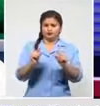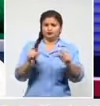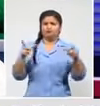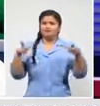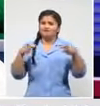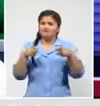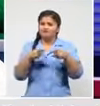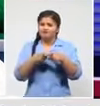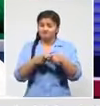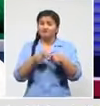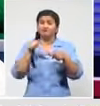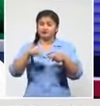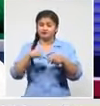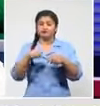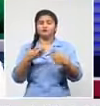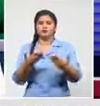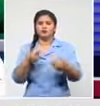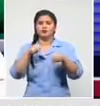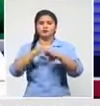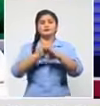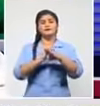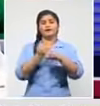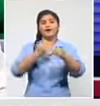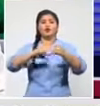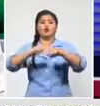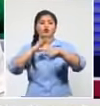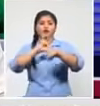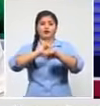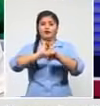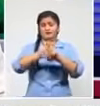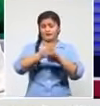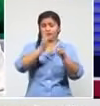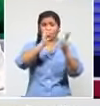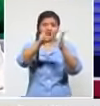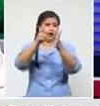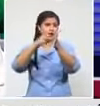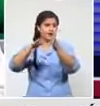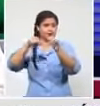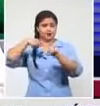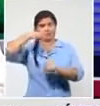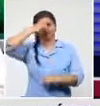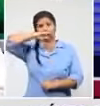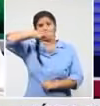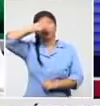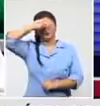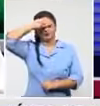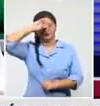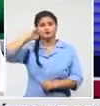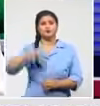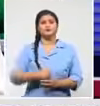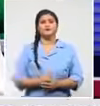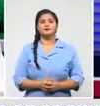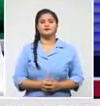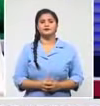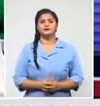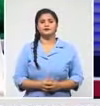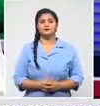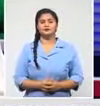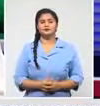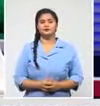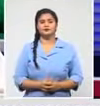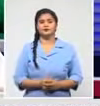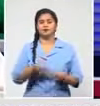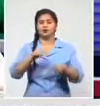en prácticamente todos los territorios de nuestro país. Eso hace que la tasa de incidencia de